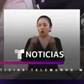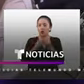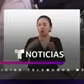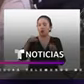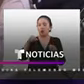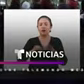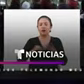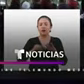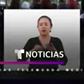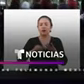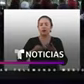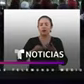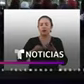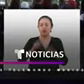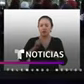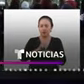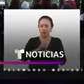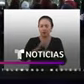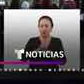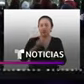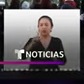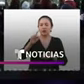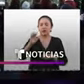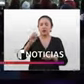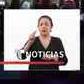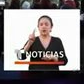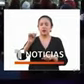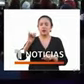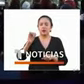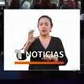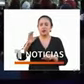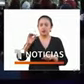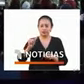en ese derrumbe usted recuerda murieron 19 niños y siete adultos